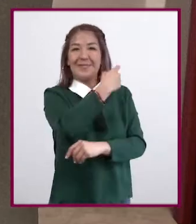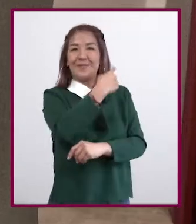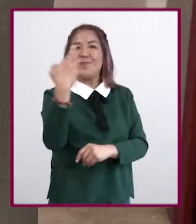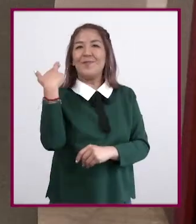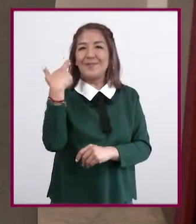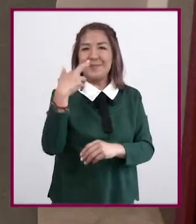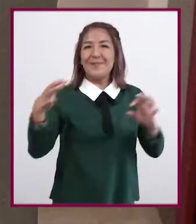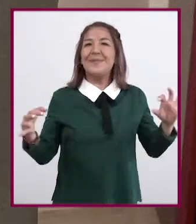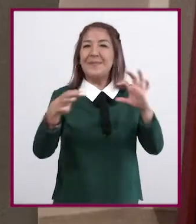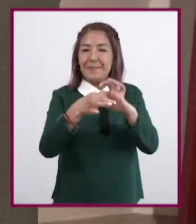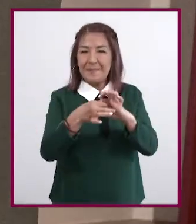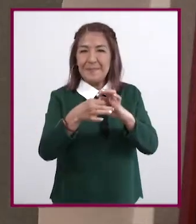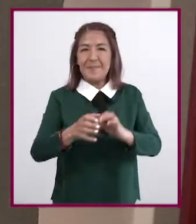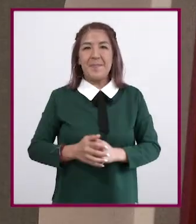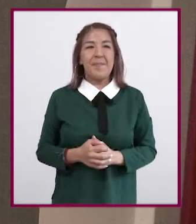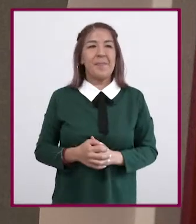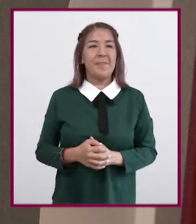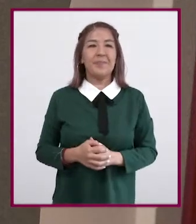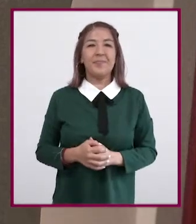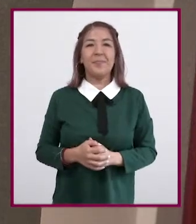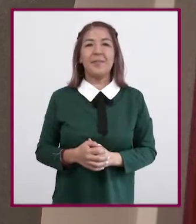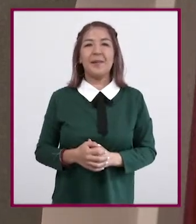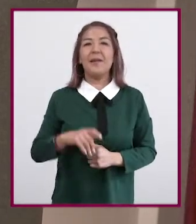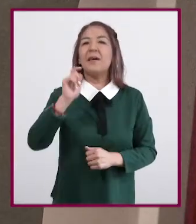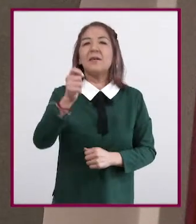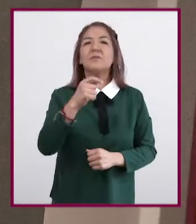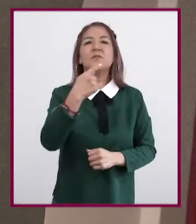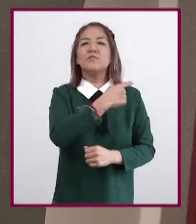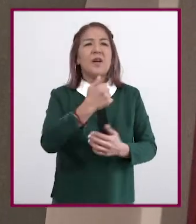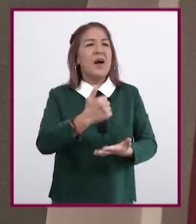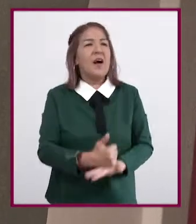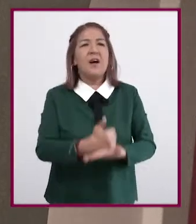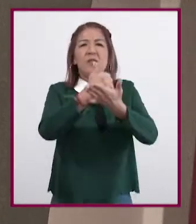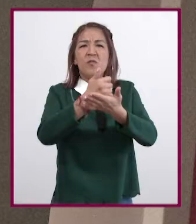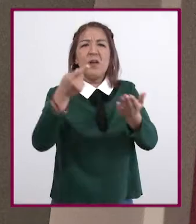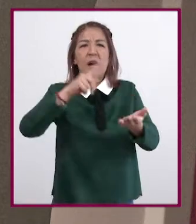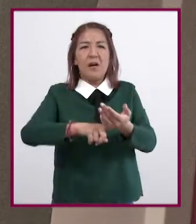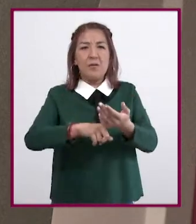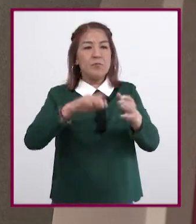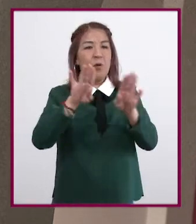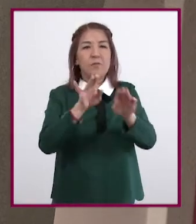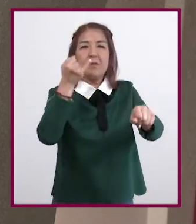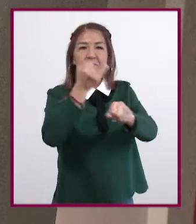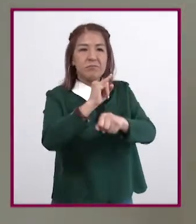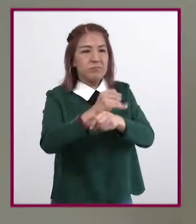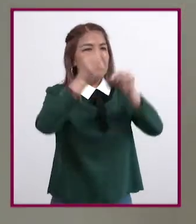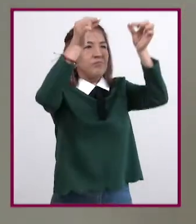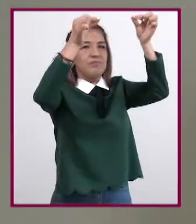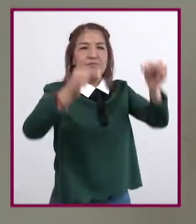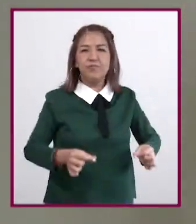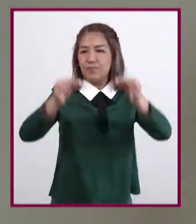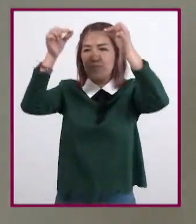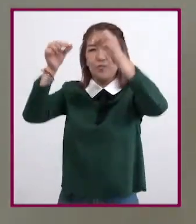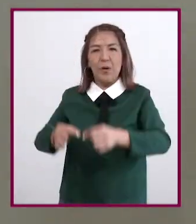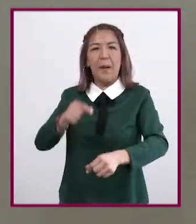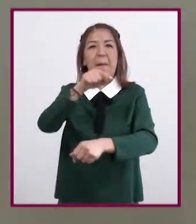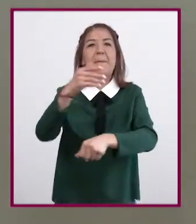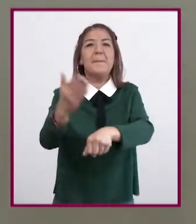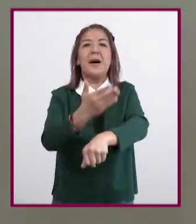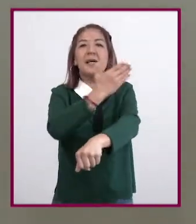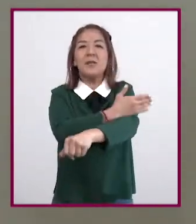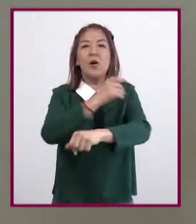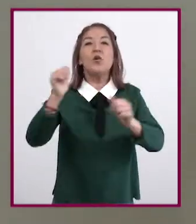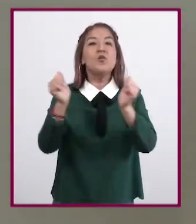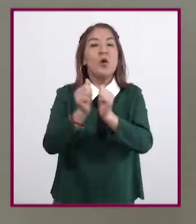sonora. Digamos que su soporte es una escultura y usan materiales que tienen que ver con